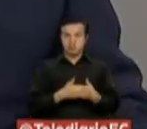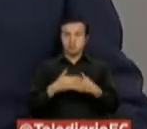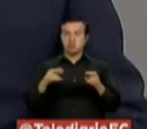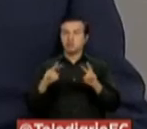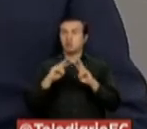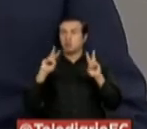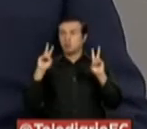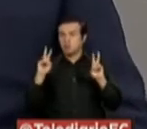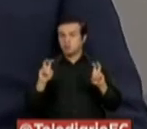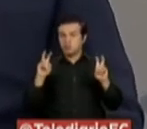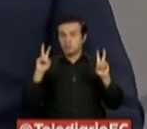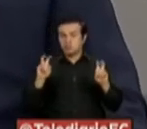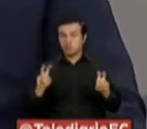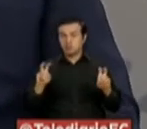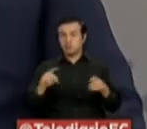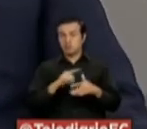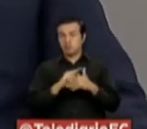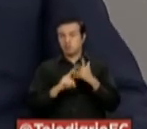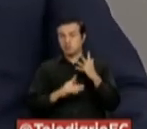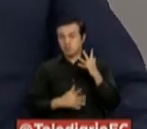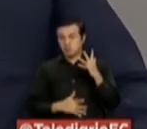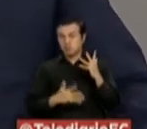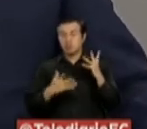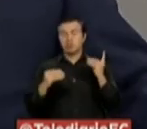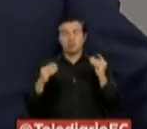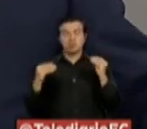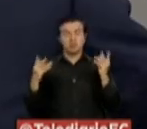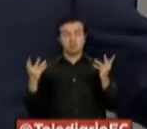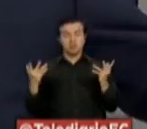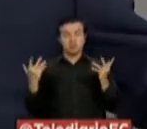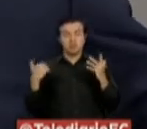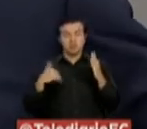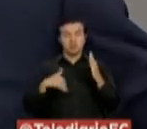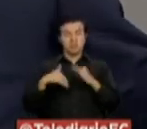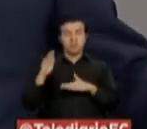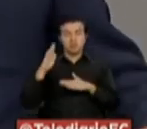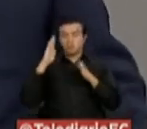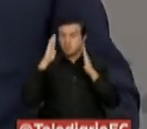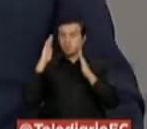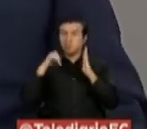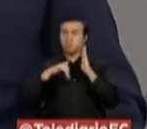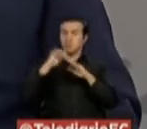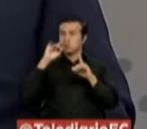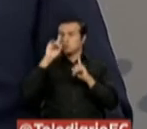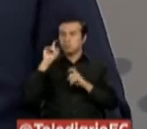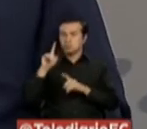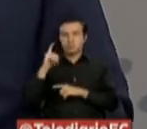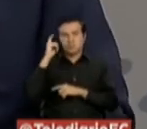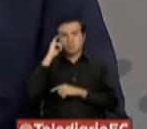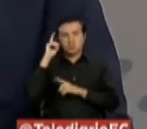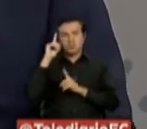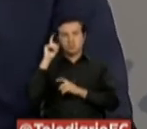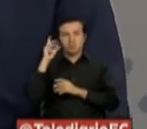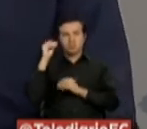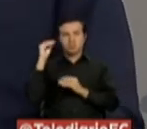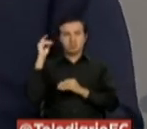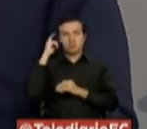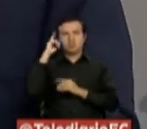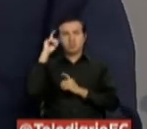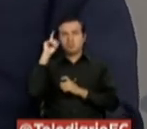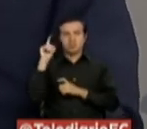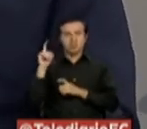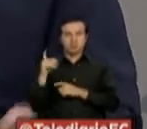tema de temas, hay que decirlo. Y mientras más le escucho, más preguntas surgen en mi